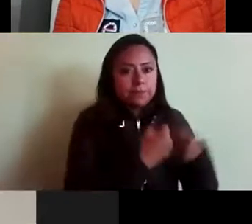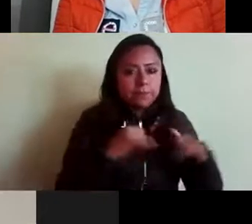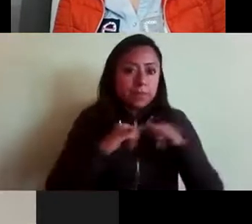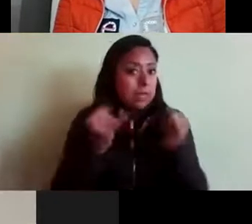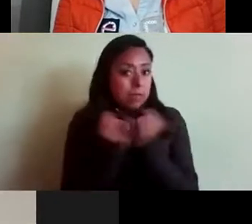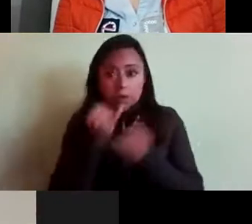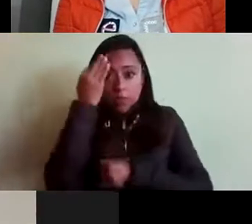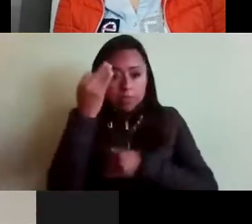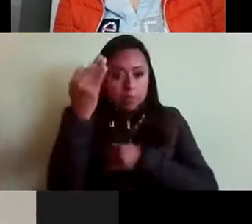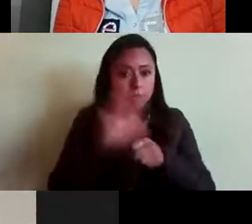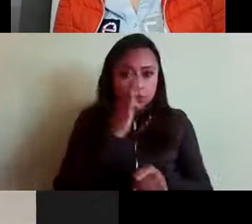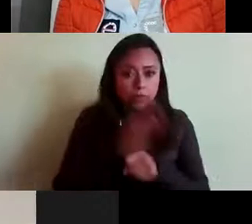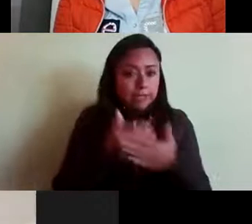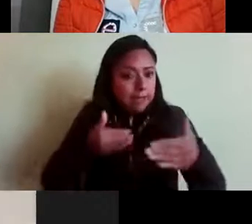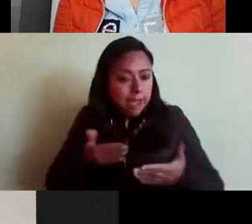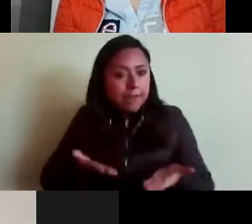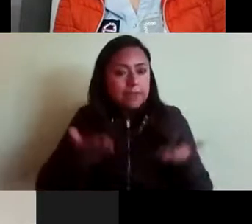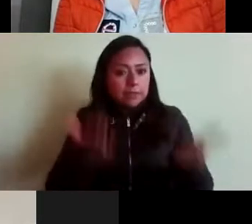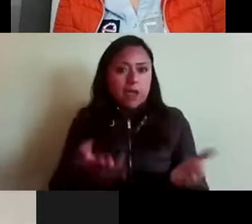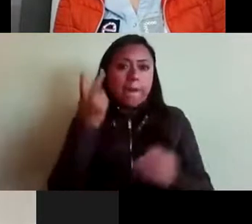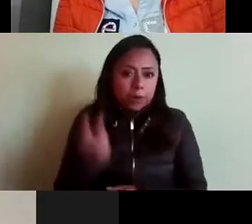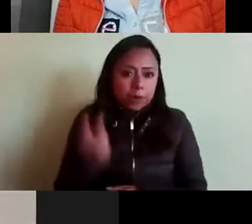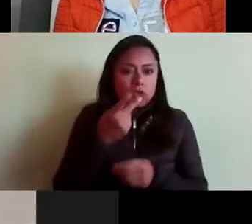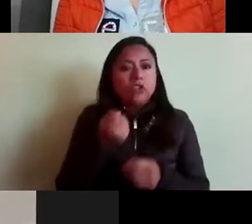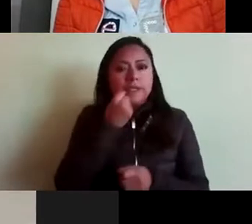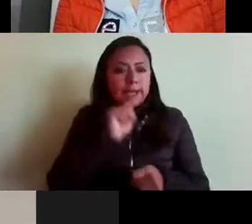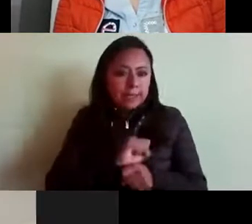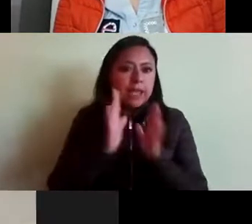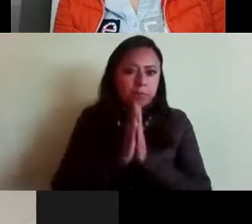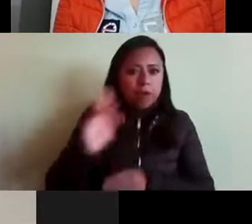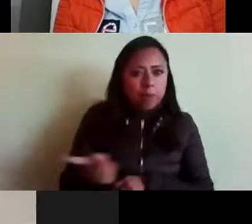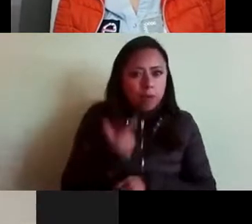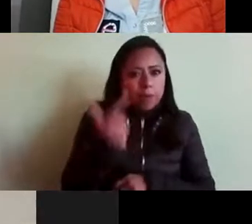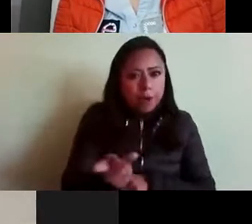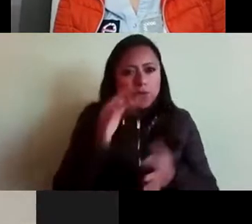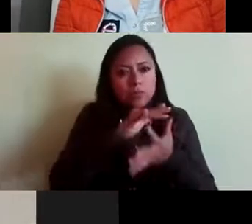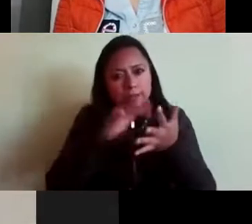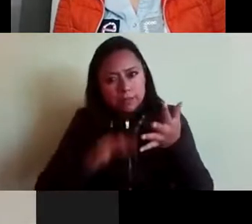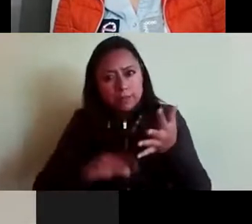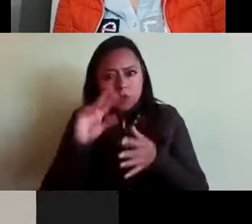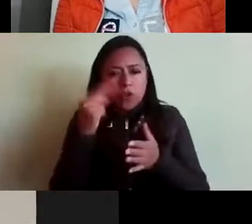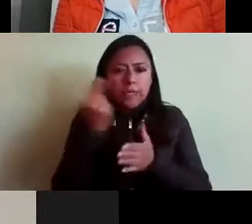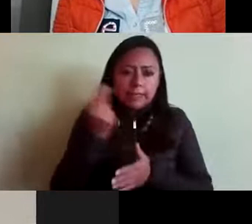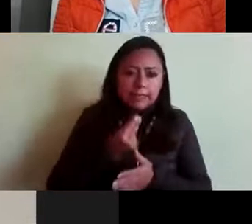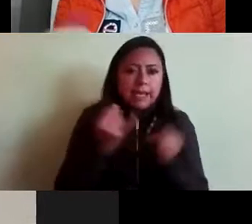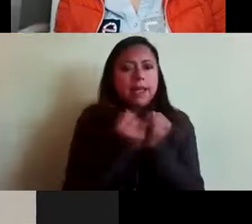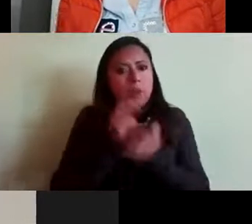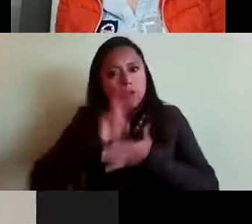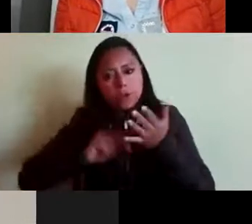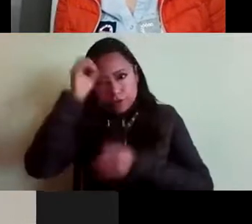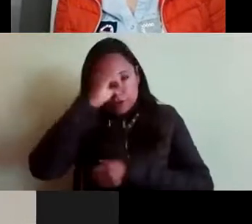es de dispensarse la lectura del mismo y si existen correcciones o observaciones y si son de aprobarse en un solo acto.